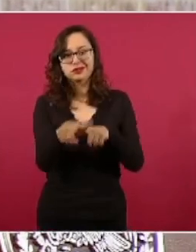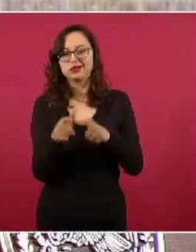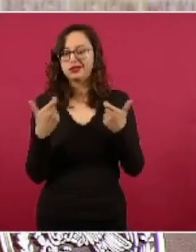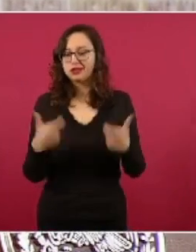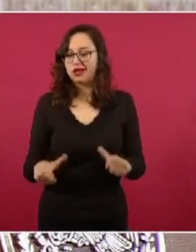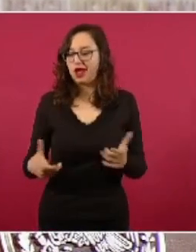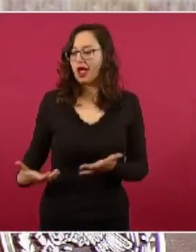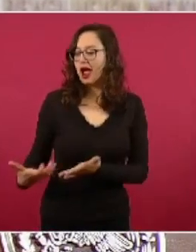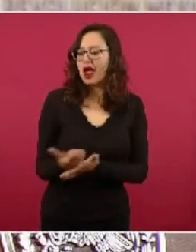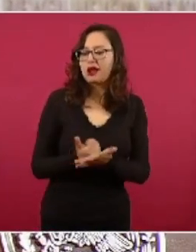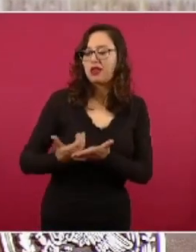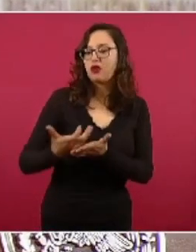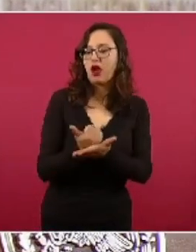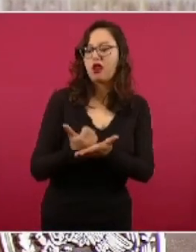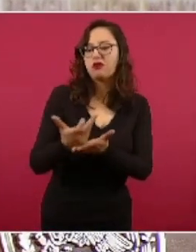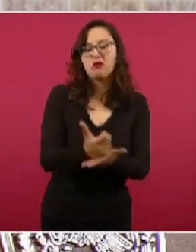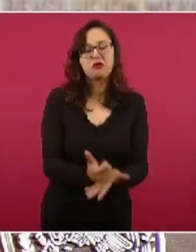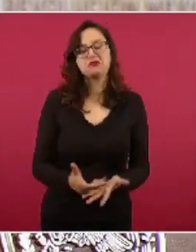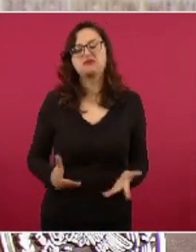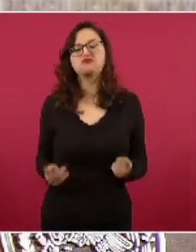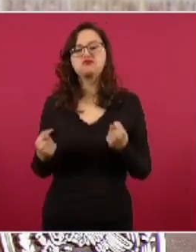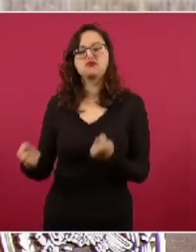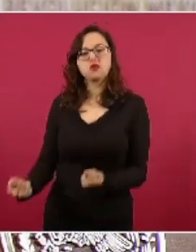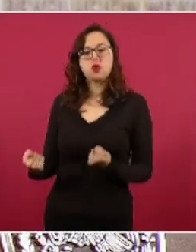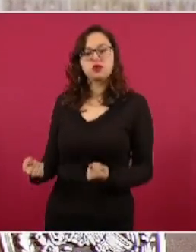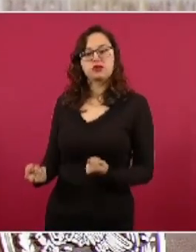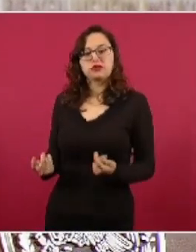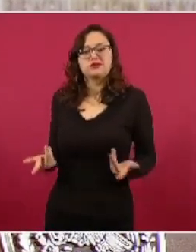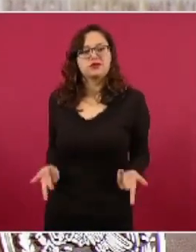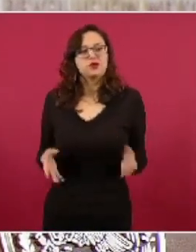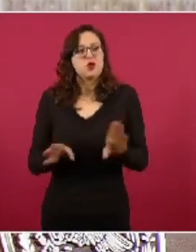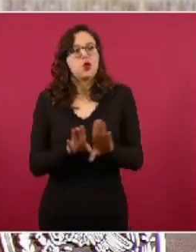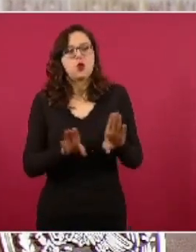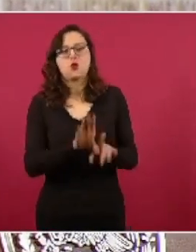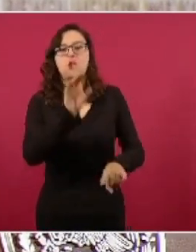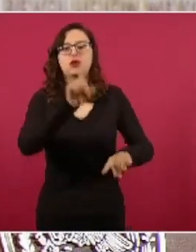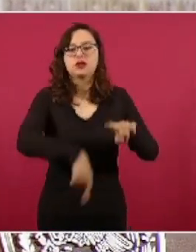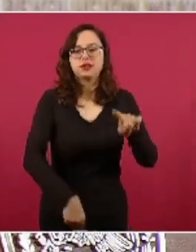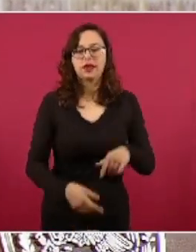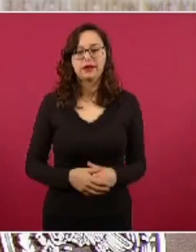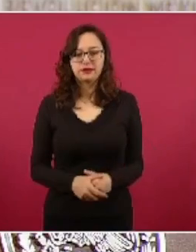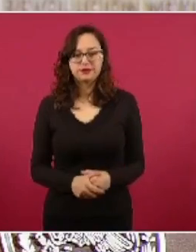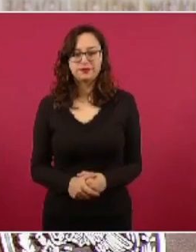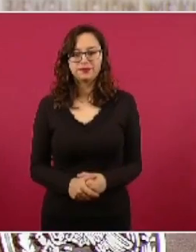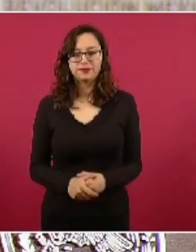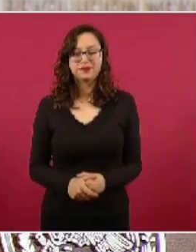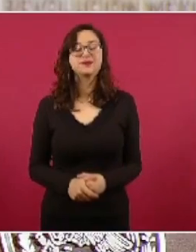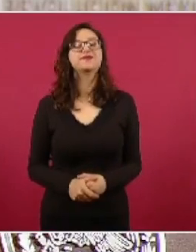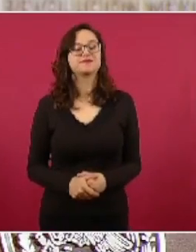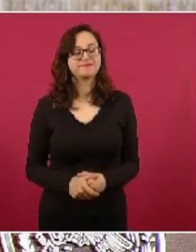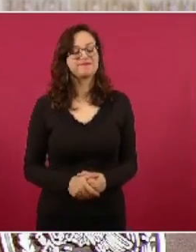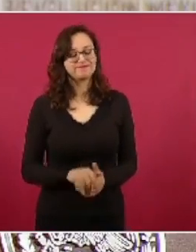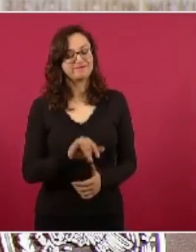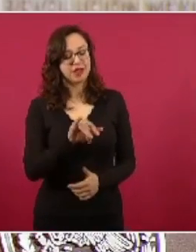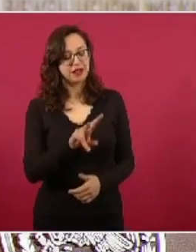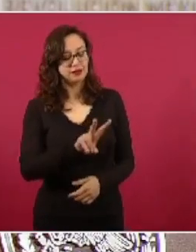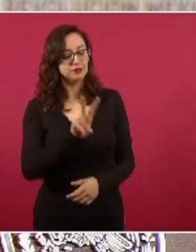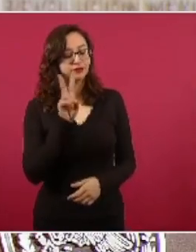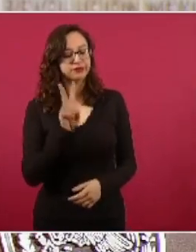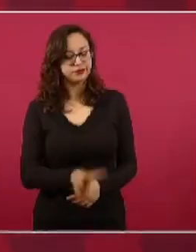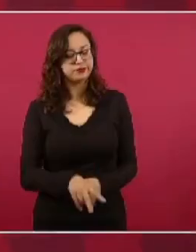Esto surgió porque ustedes preguntaron un lunes, y estaba